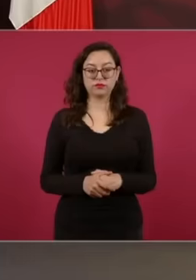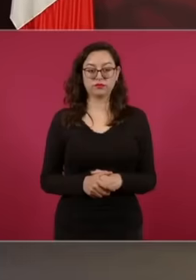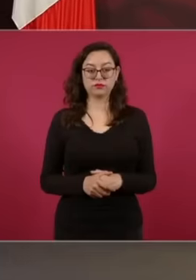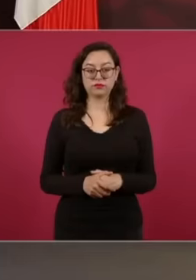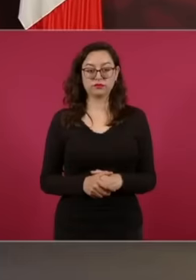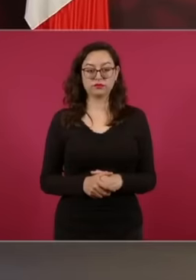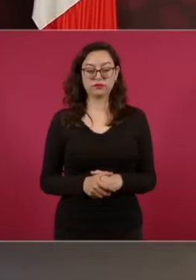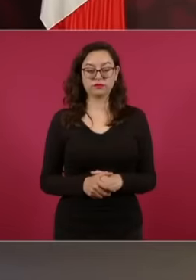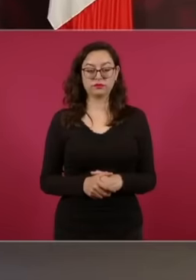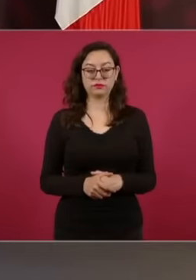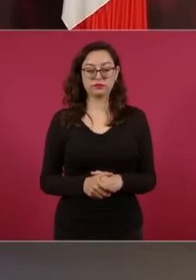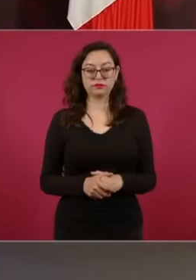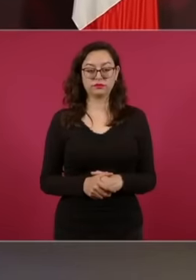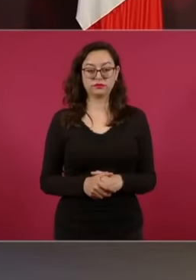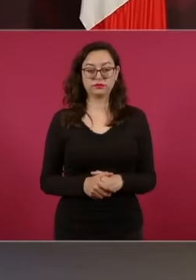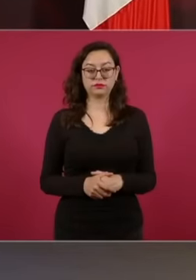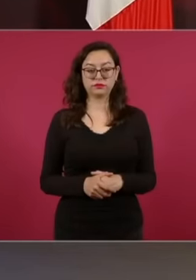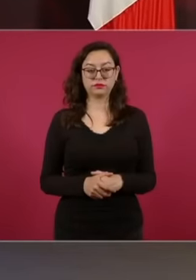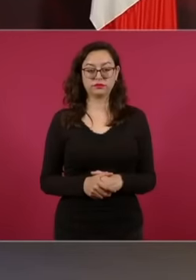Esta línea,